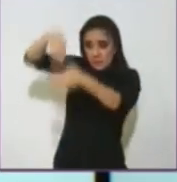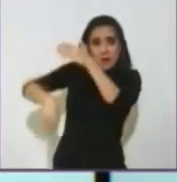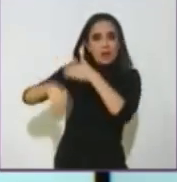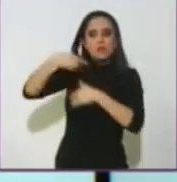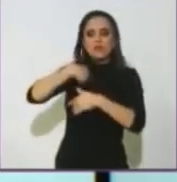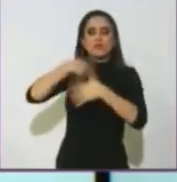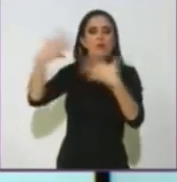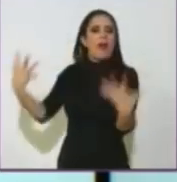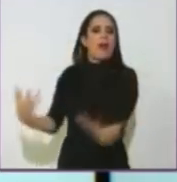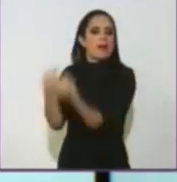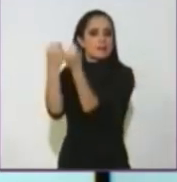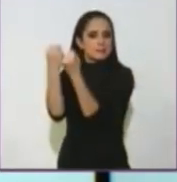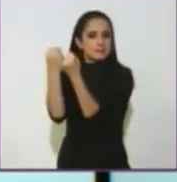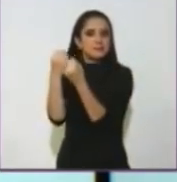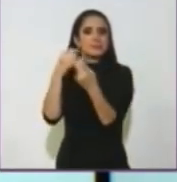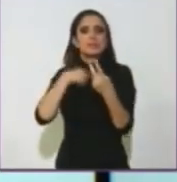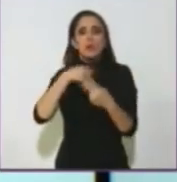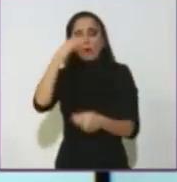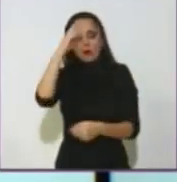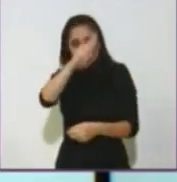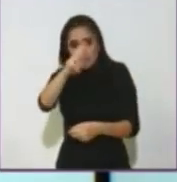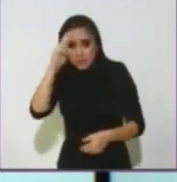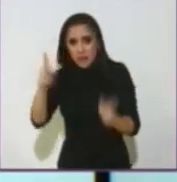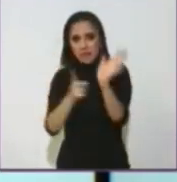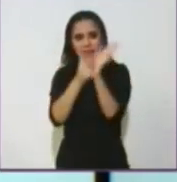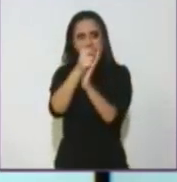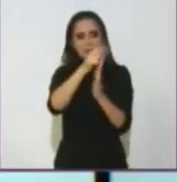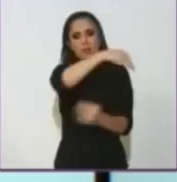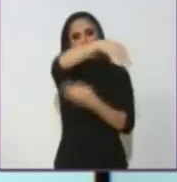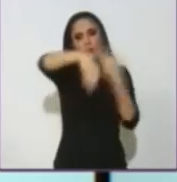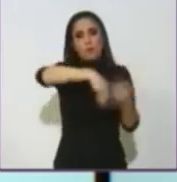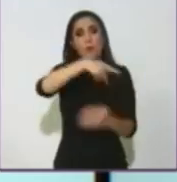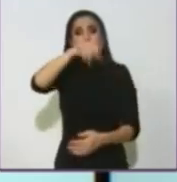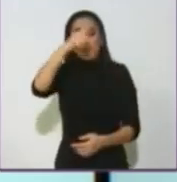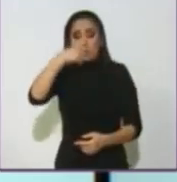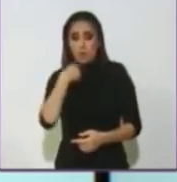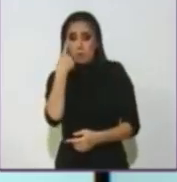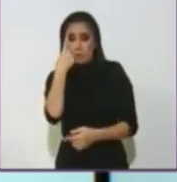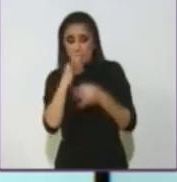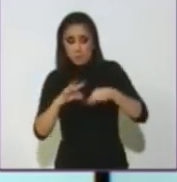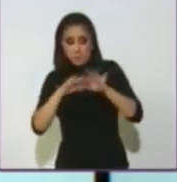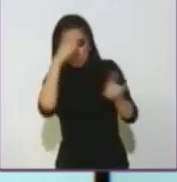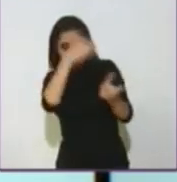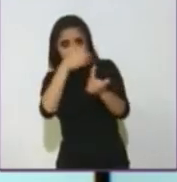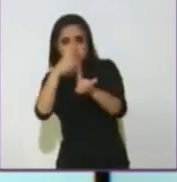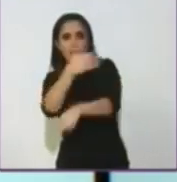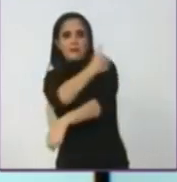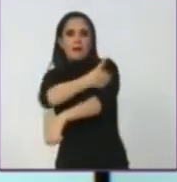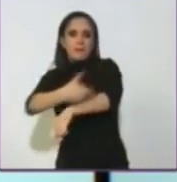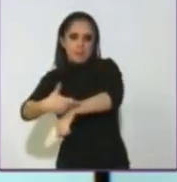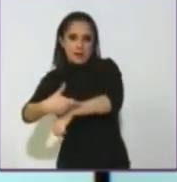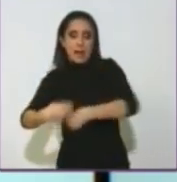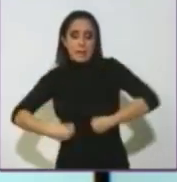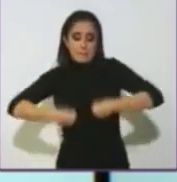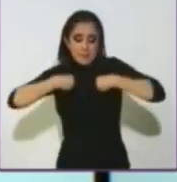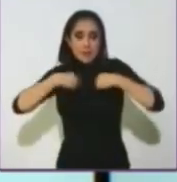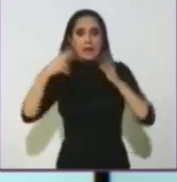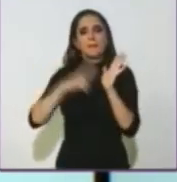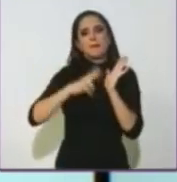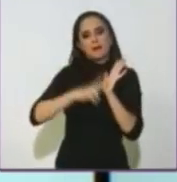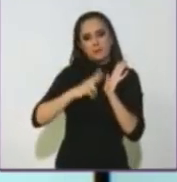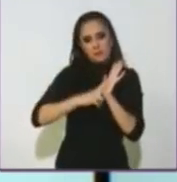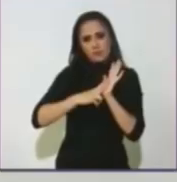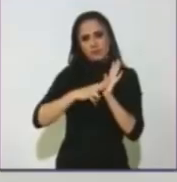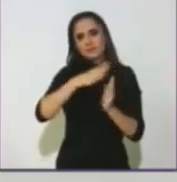respetar los derechos de todos pero mi causa es la familia la vida y los valores muy